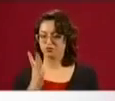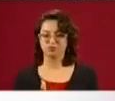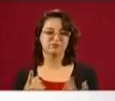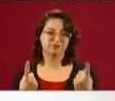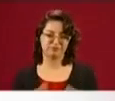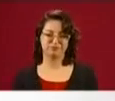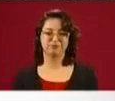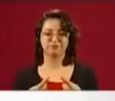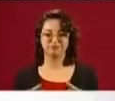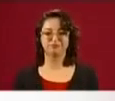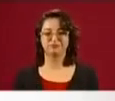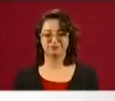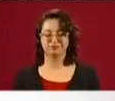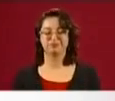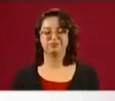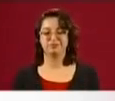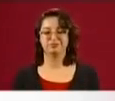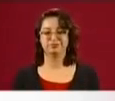hoy.